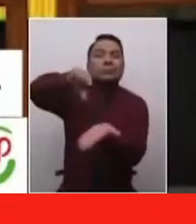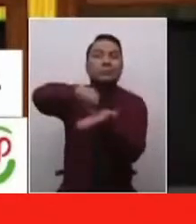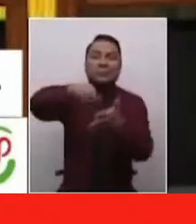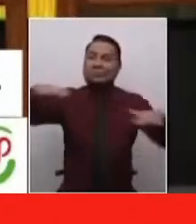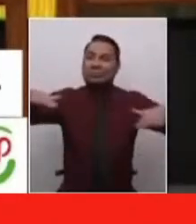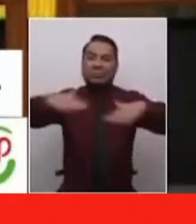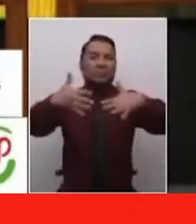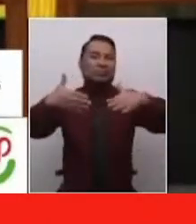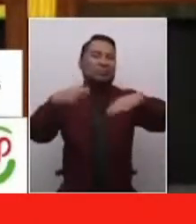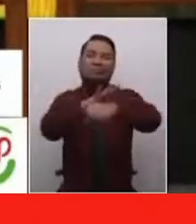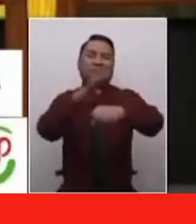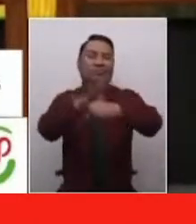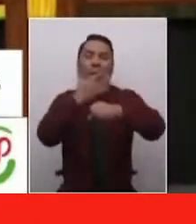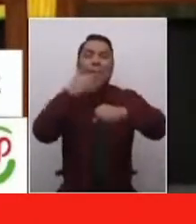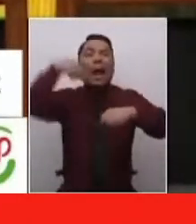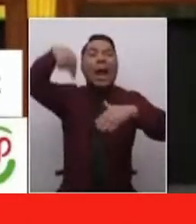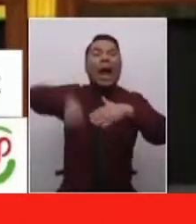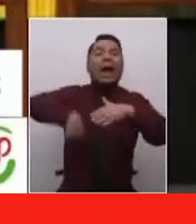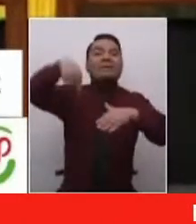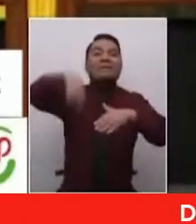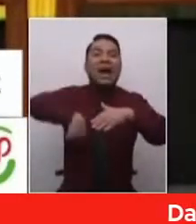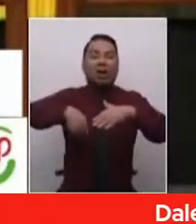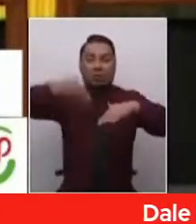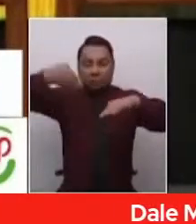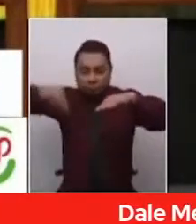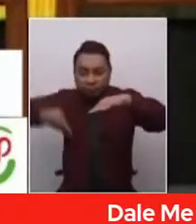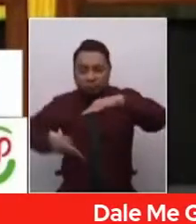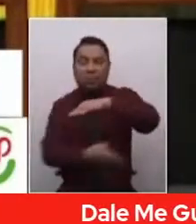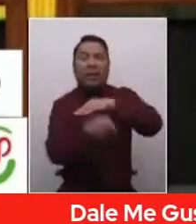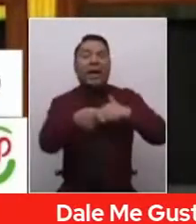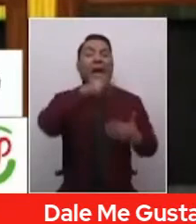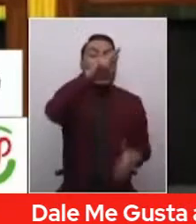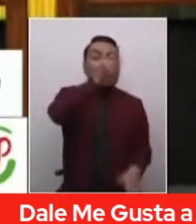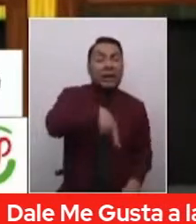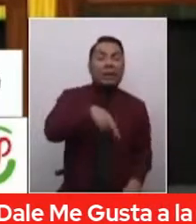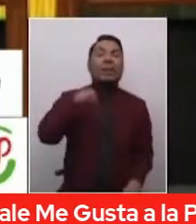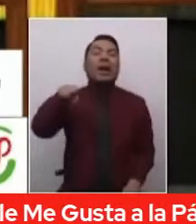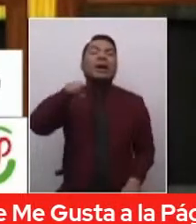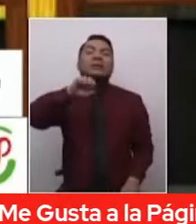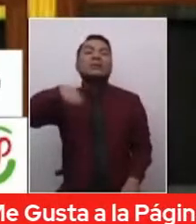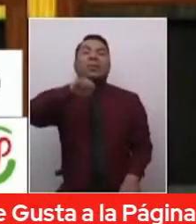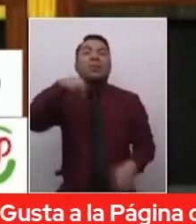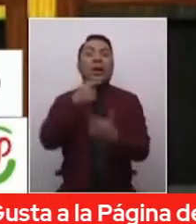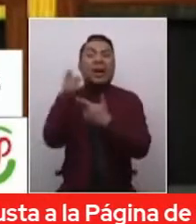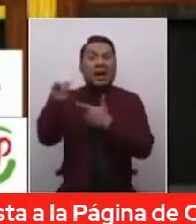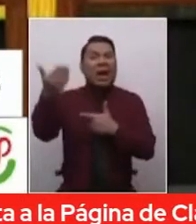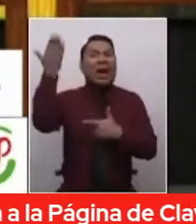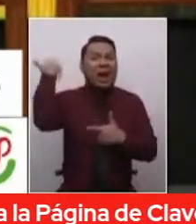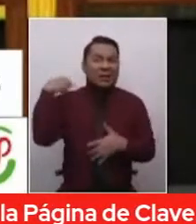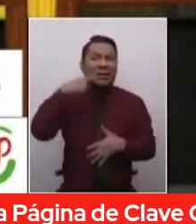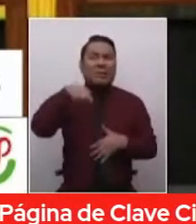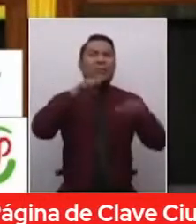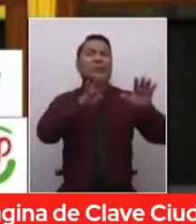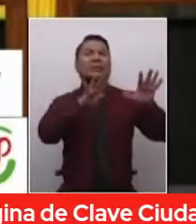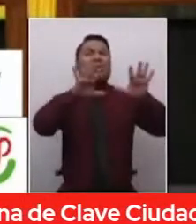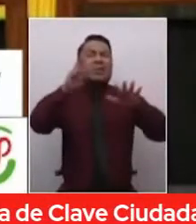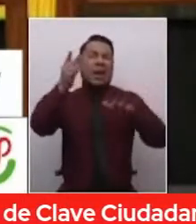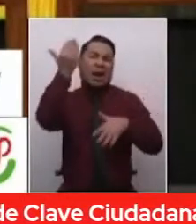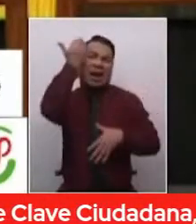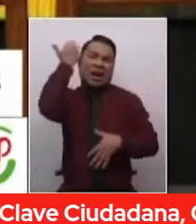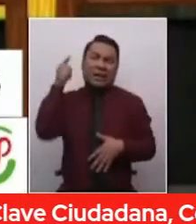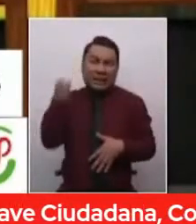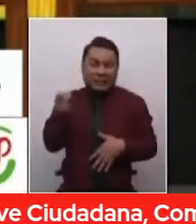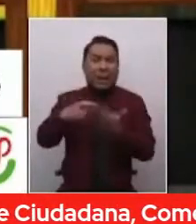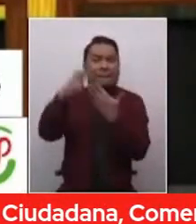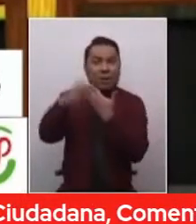como el que hay entre el RIMAC y San Juan del Urigancho, que es un proyecto del año 56 de los japoneses. Entonces, pero eso no depende de la